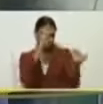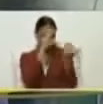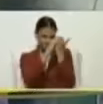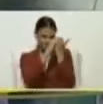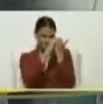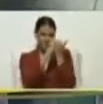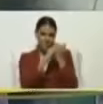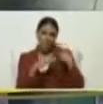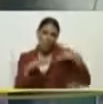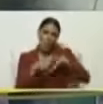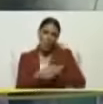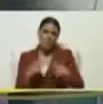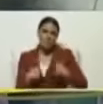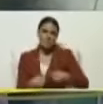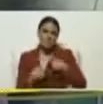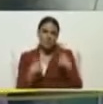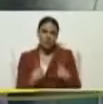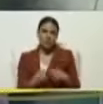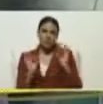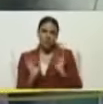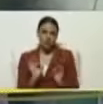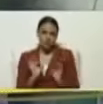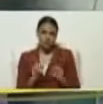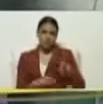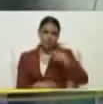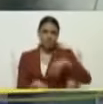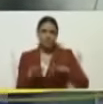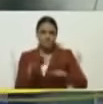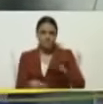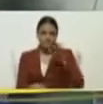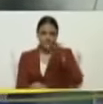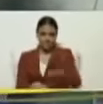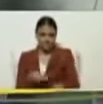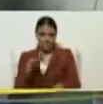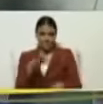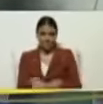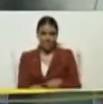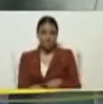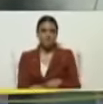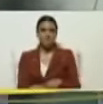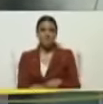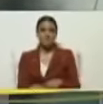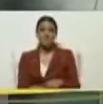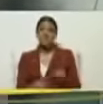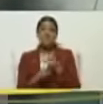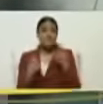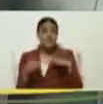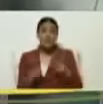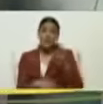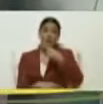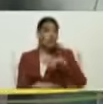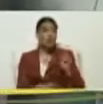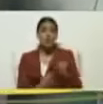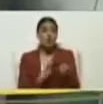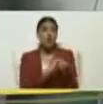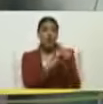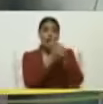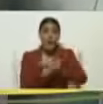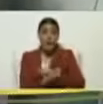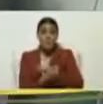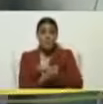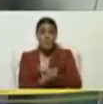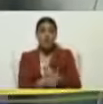plenamente. Hemos avanzado y si no hubiéramos hecho cambios y transformaciones de